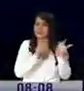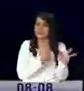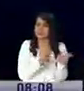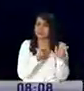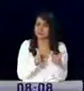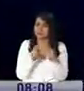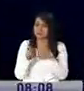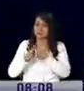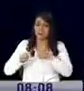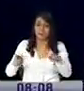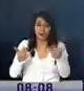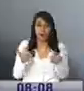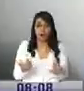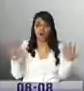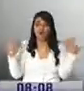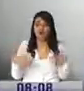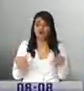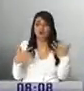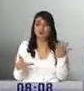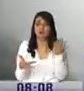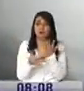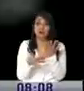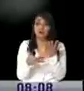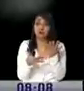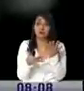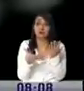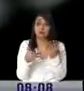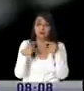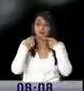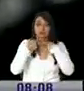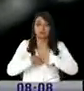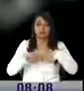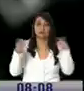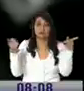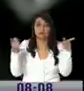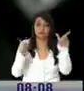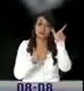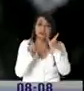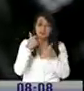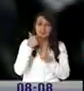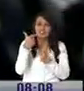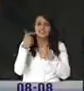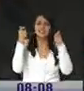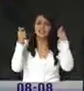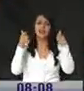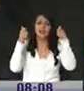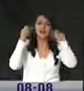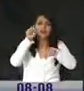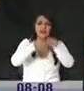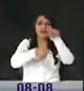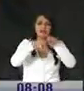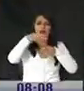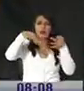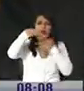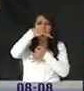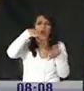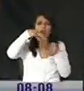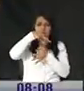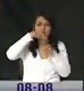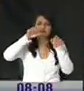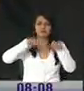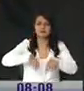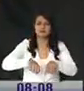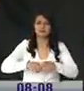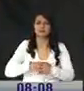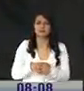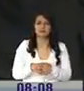digitales se han convertido en la palestra para lo que los expertos llaman una campaña sucia la influencia de las